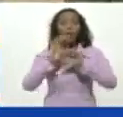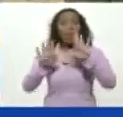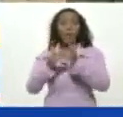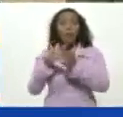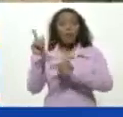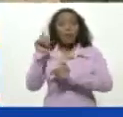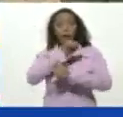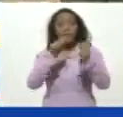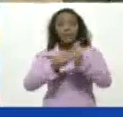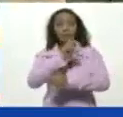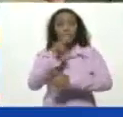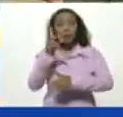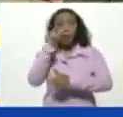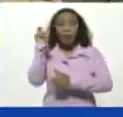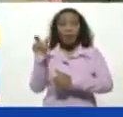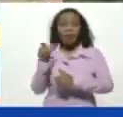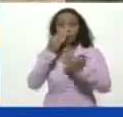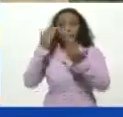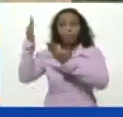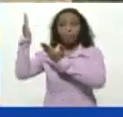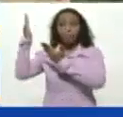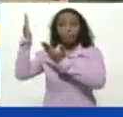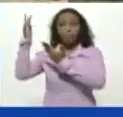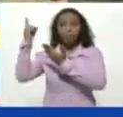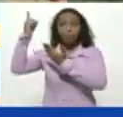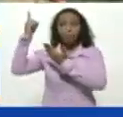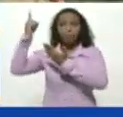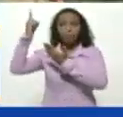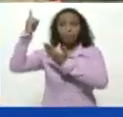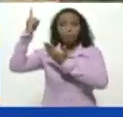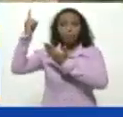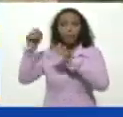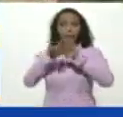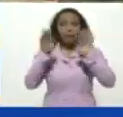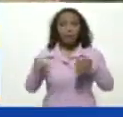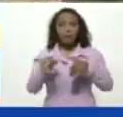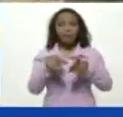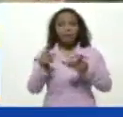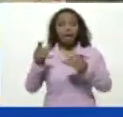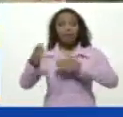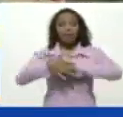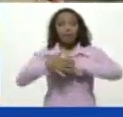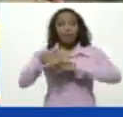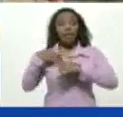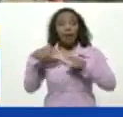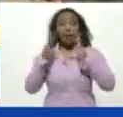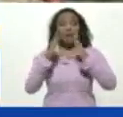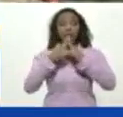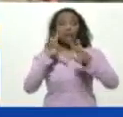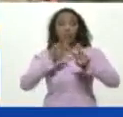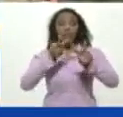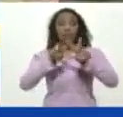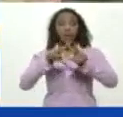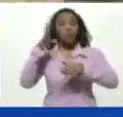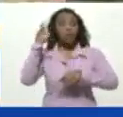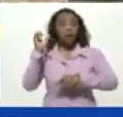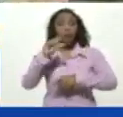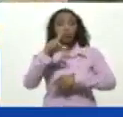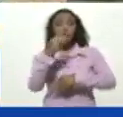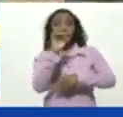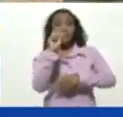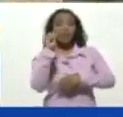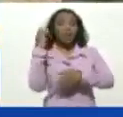viceministro de Comunas, y además está la vocera de la Mesa Técnica de Hábitat y Vivienda de la Comuna, Luisa María